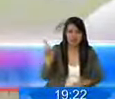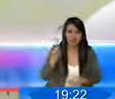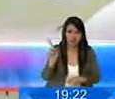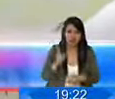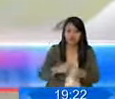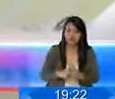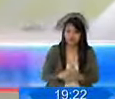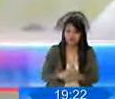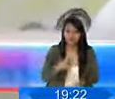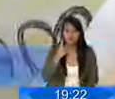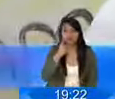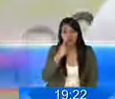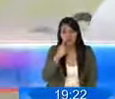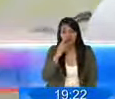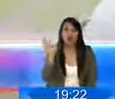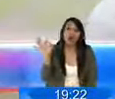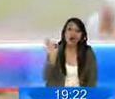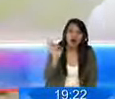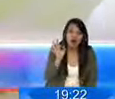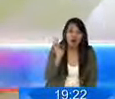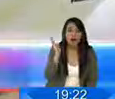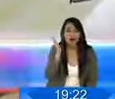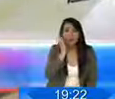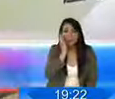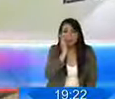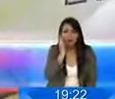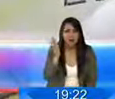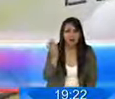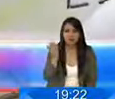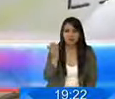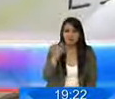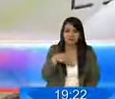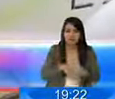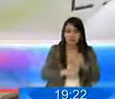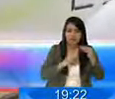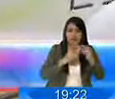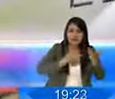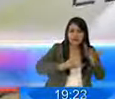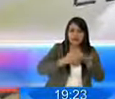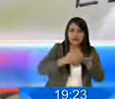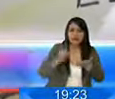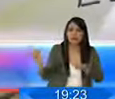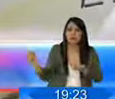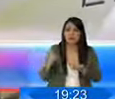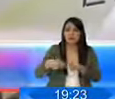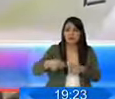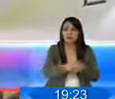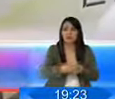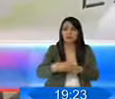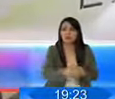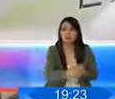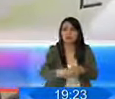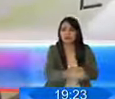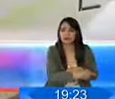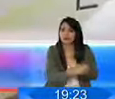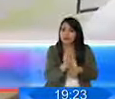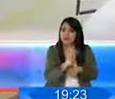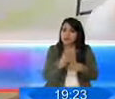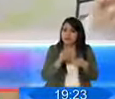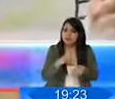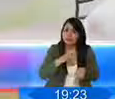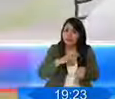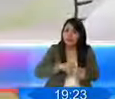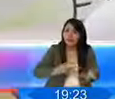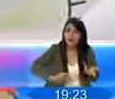no seamos los padres o no sea el progenitor que no vive con los niños simplemente quien aporta dinero, sino que nosotros